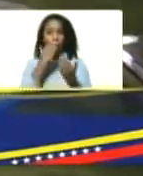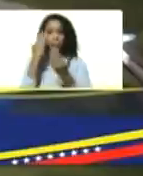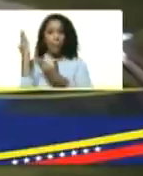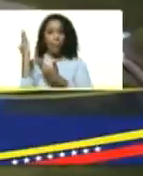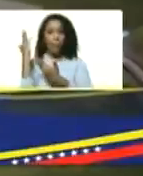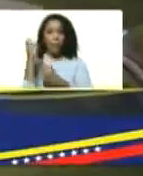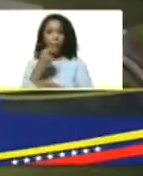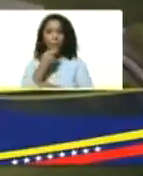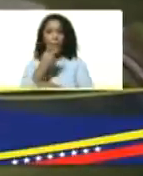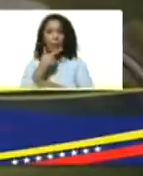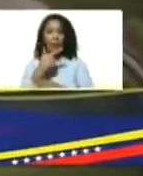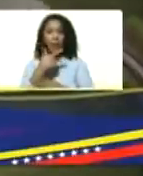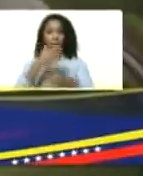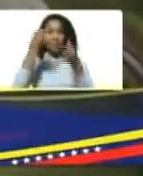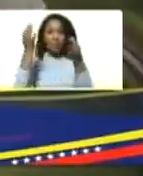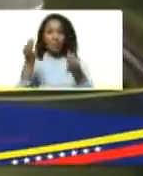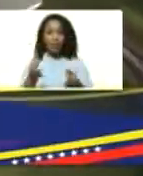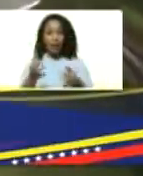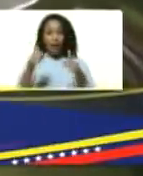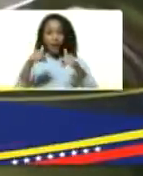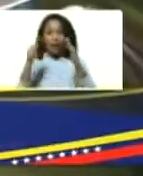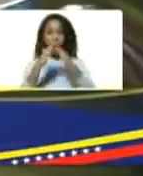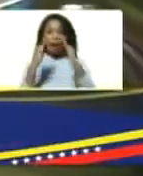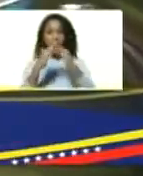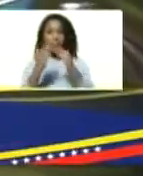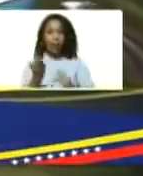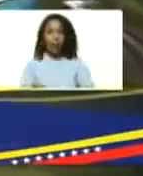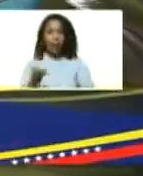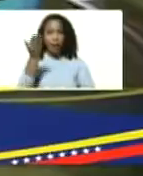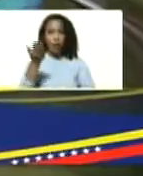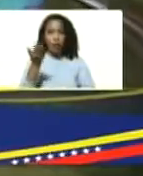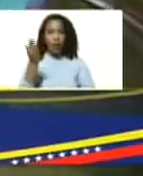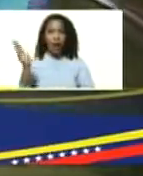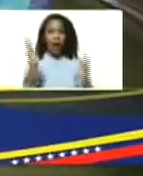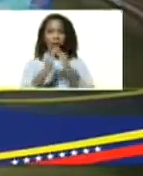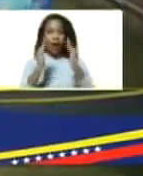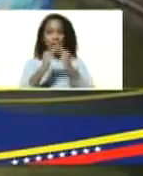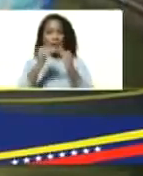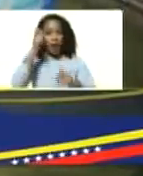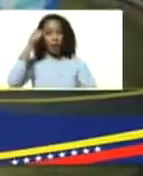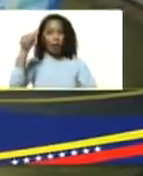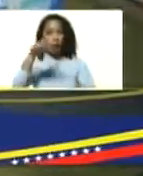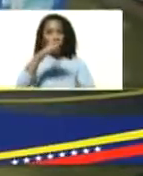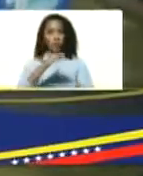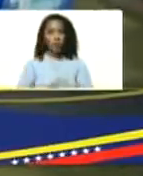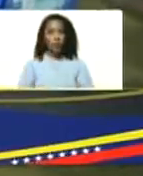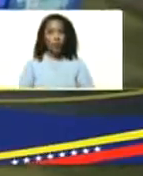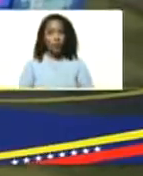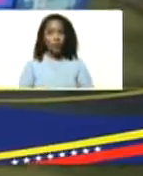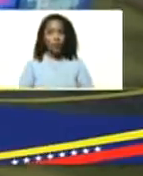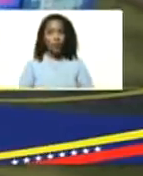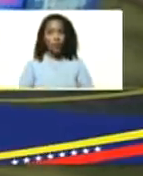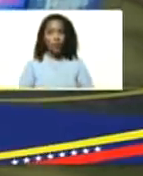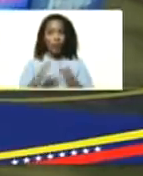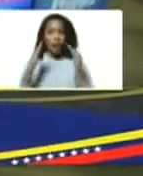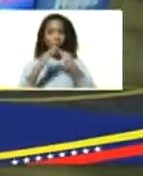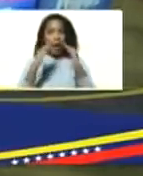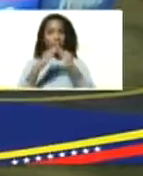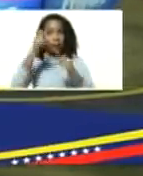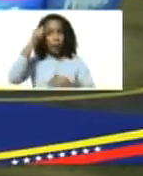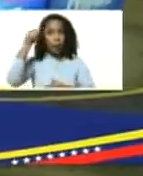toma bella de verdad de esta casa monumental la casa del pueblo y la casa del